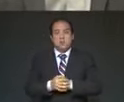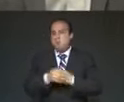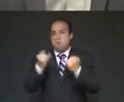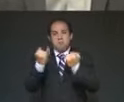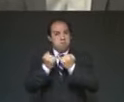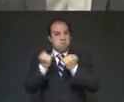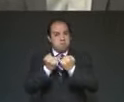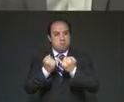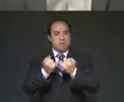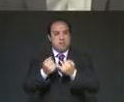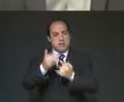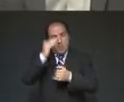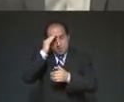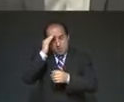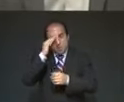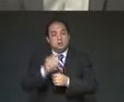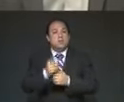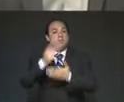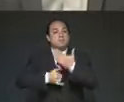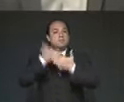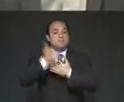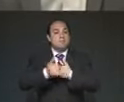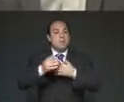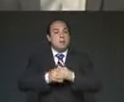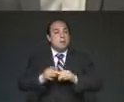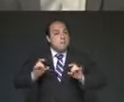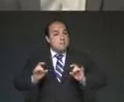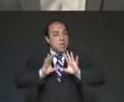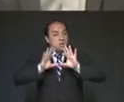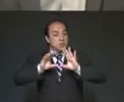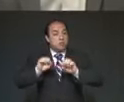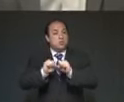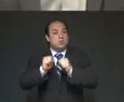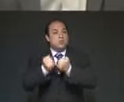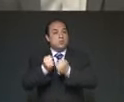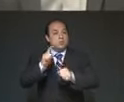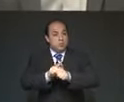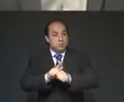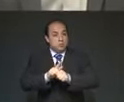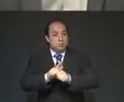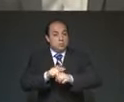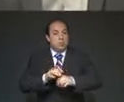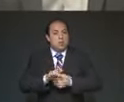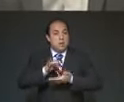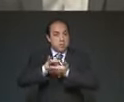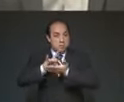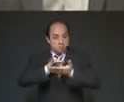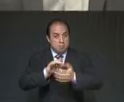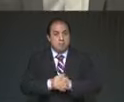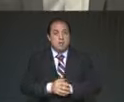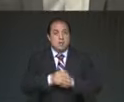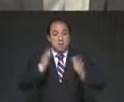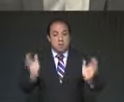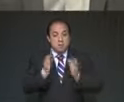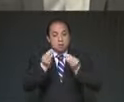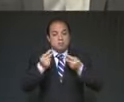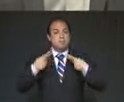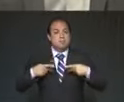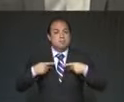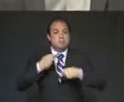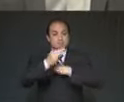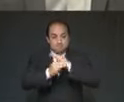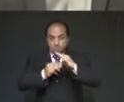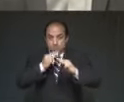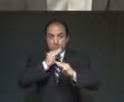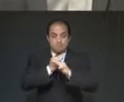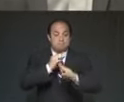un proyecto de gran impacto social, que sin lugar a dudas va a inspirar a muchísimas personas alrededor del